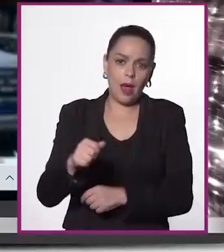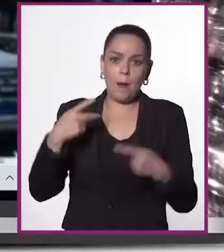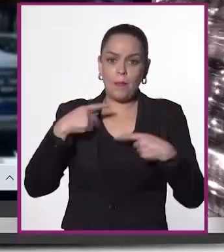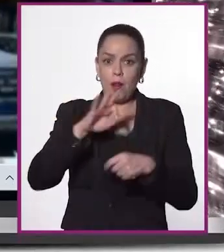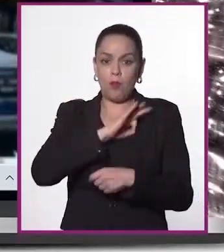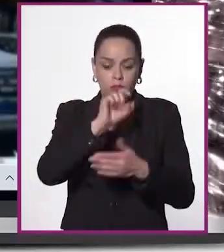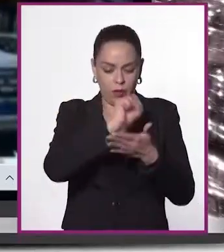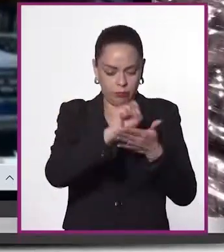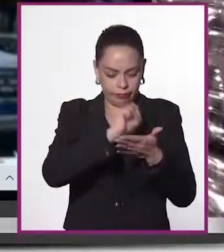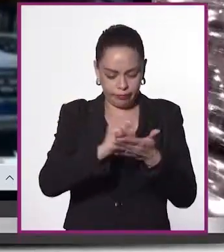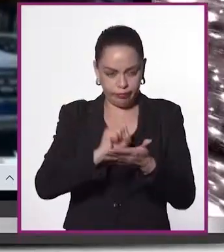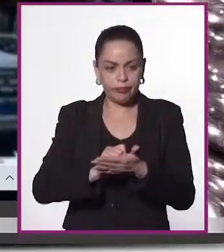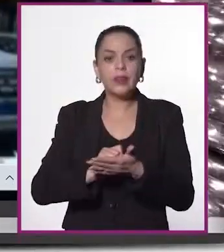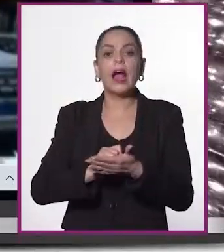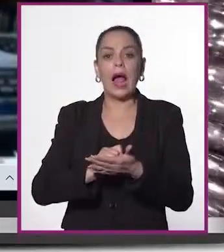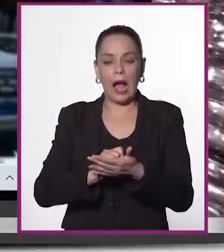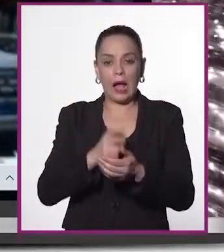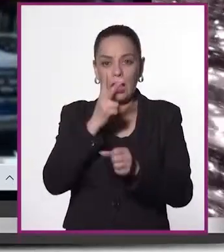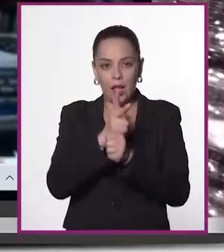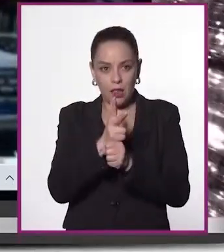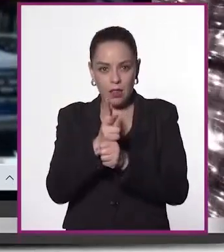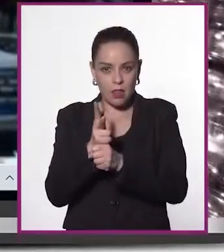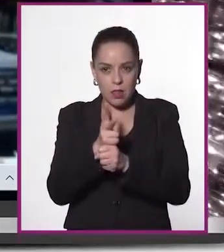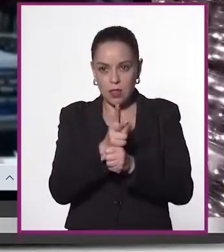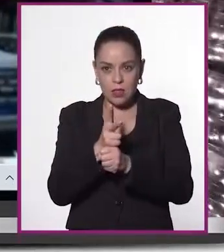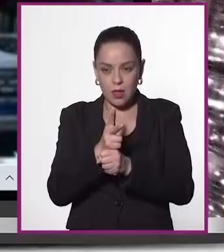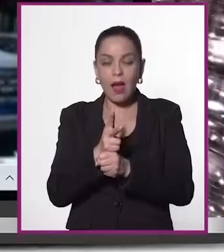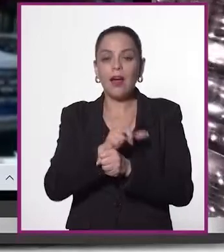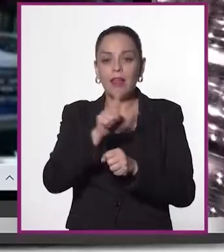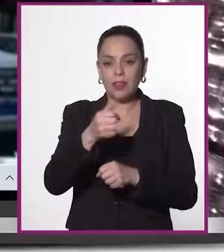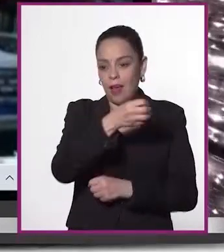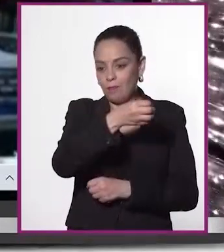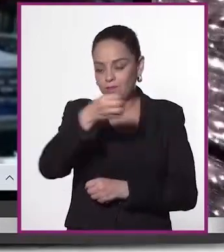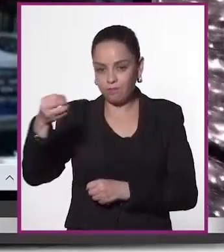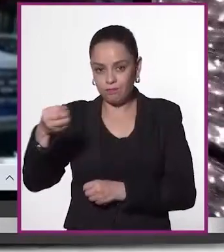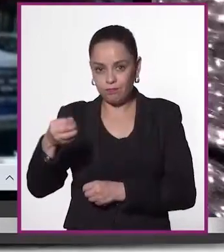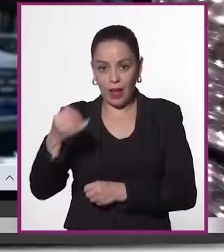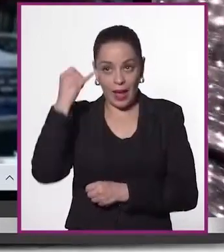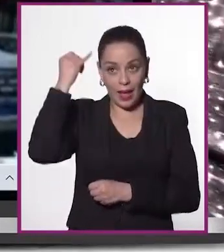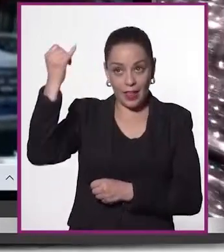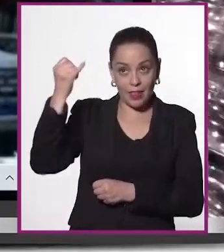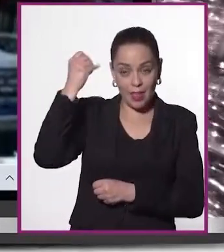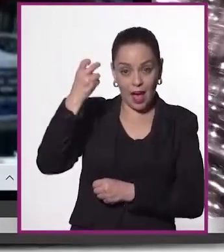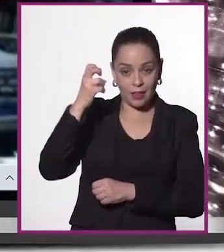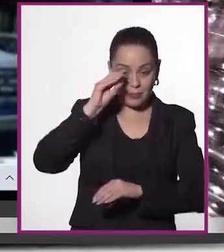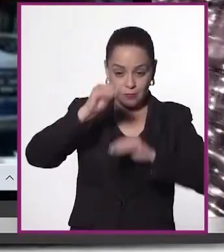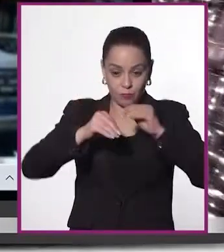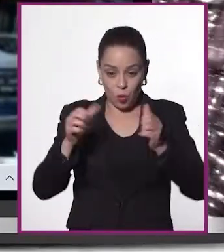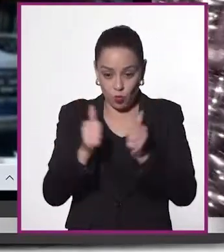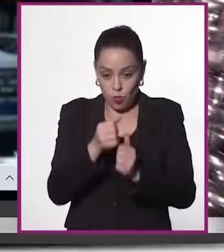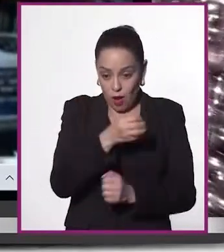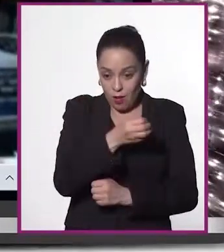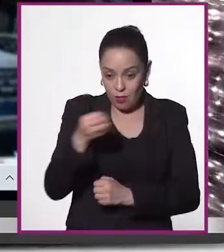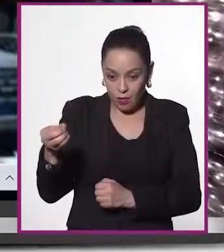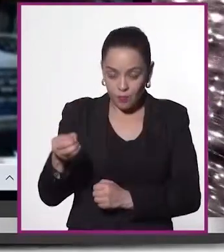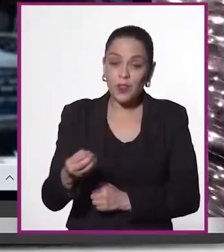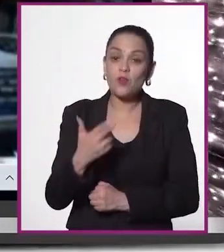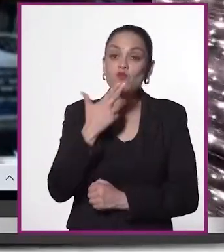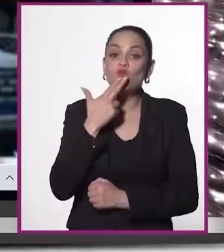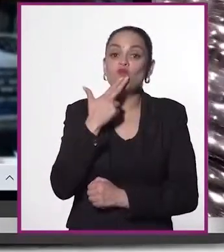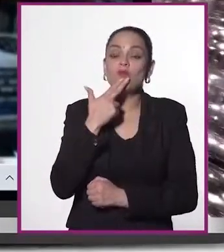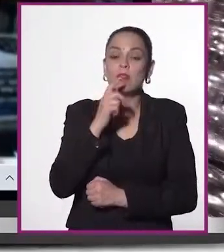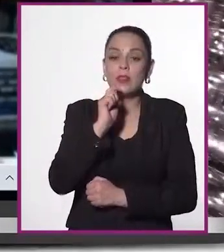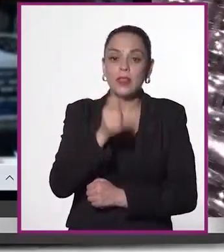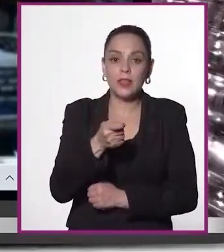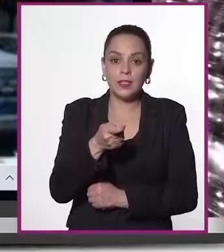todo eso y empezar a ordenarlo, ¿no? A ver cuáles fueron todas estas ideas, y cuando le vamos dando un orden, puede ser muy útil